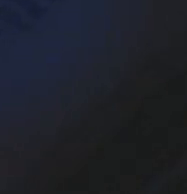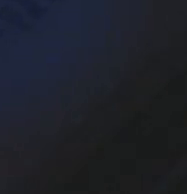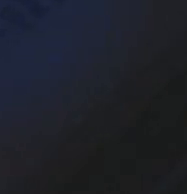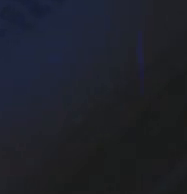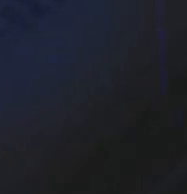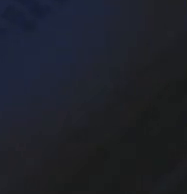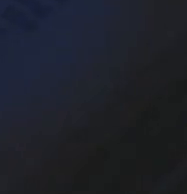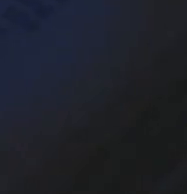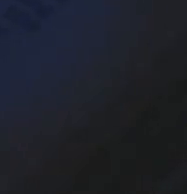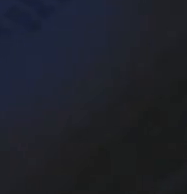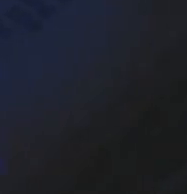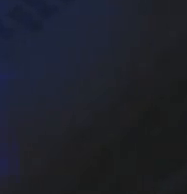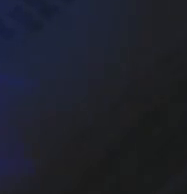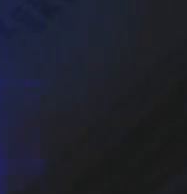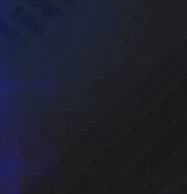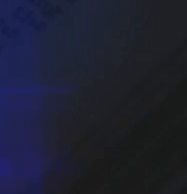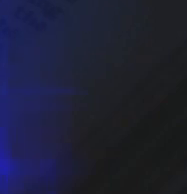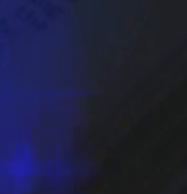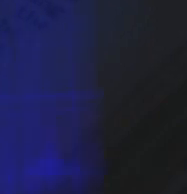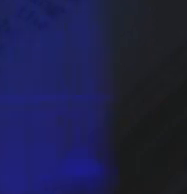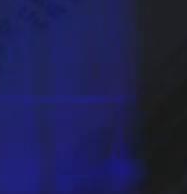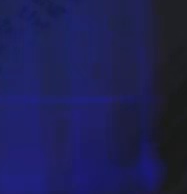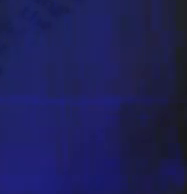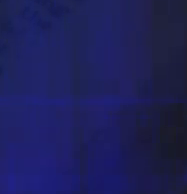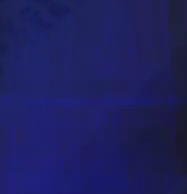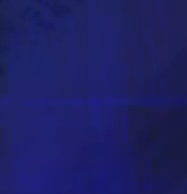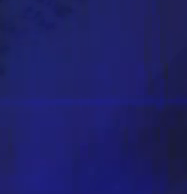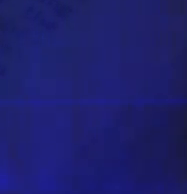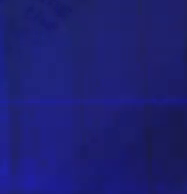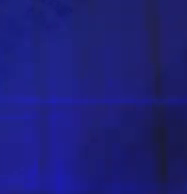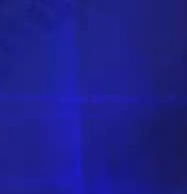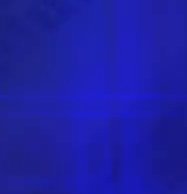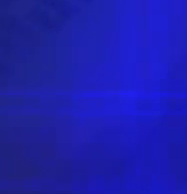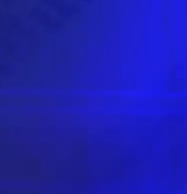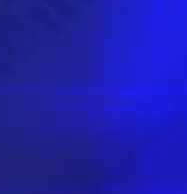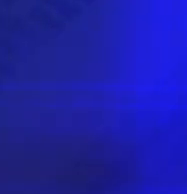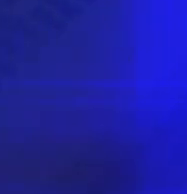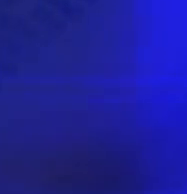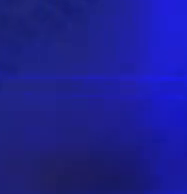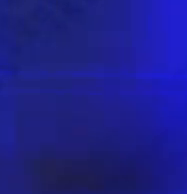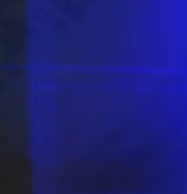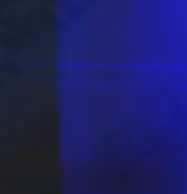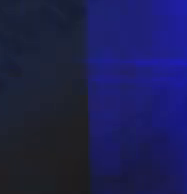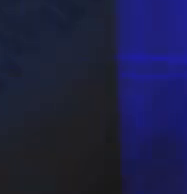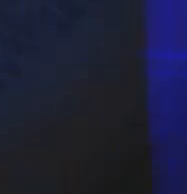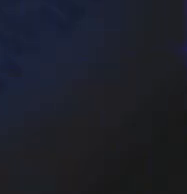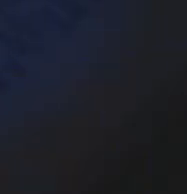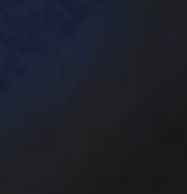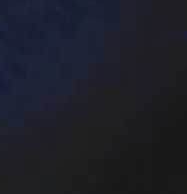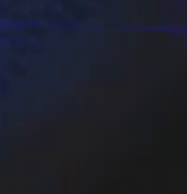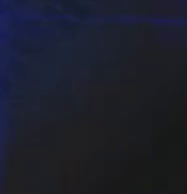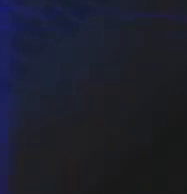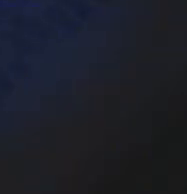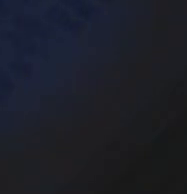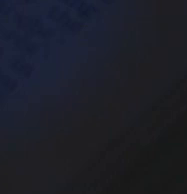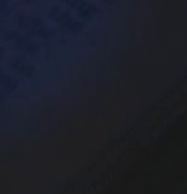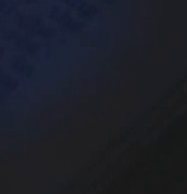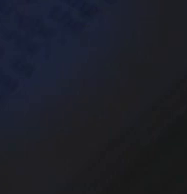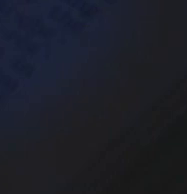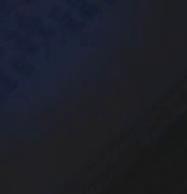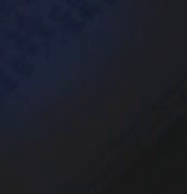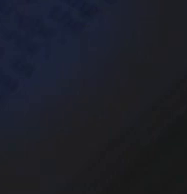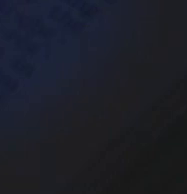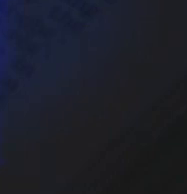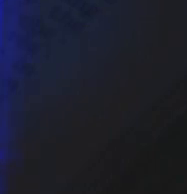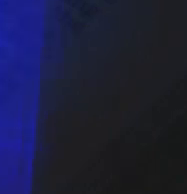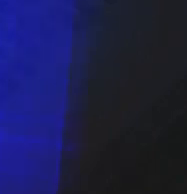atención ahora mire como dice esta Biblia Judas 1:19 estos son los